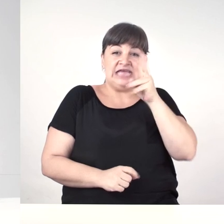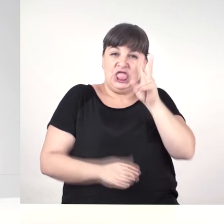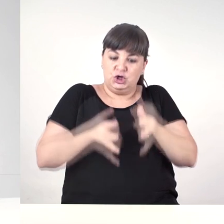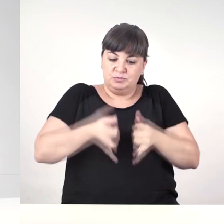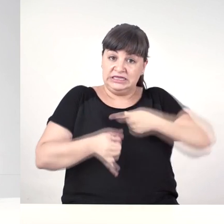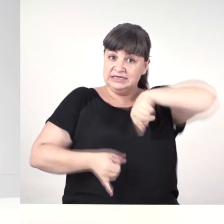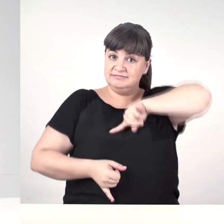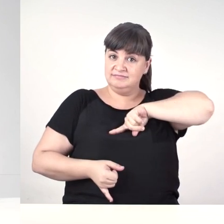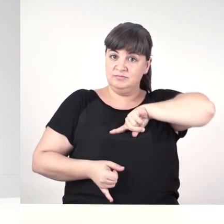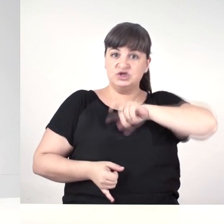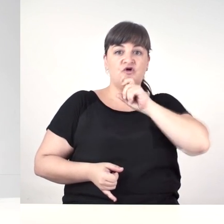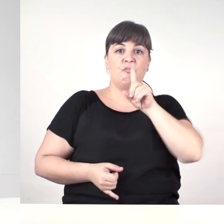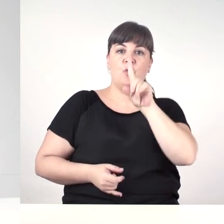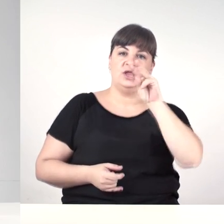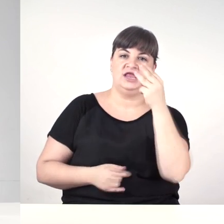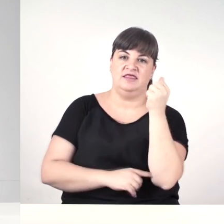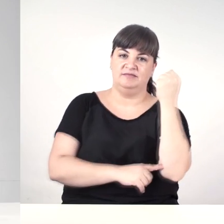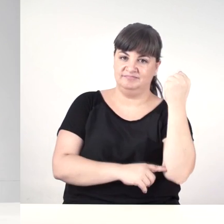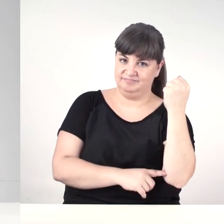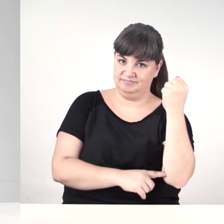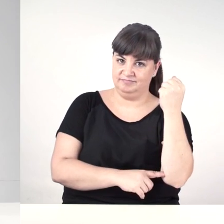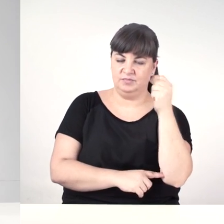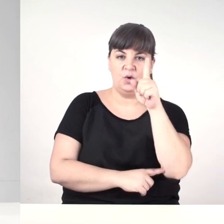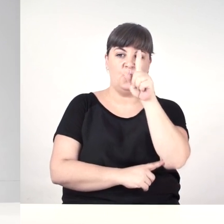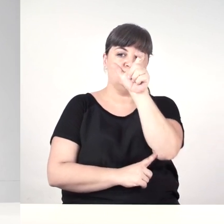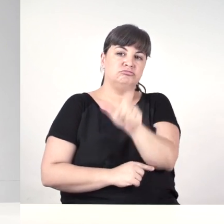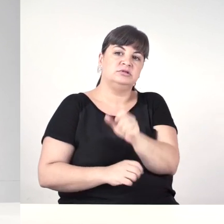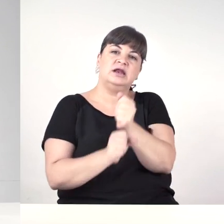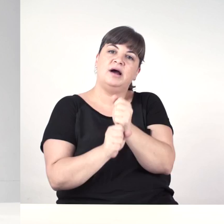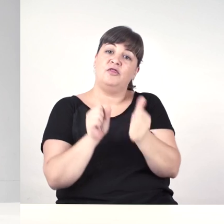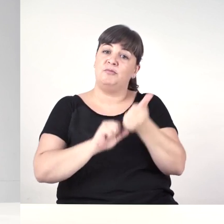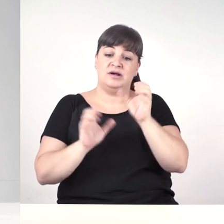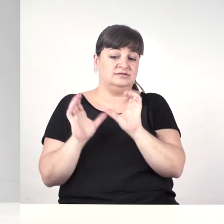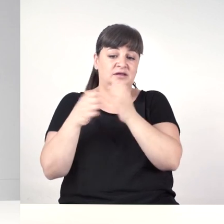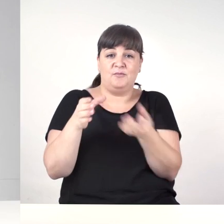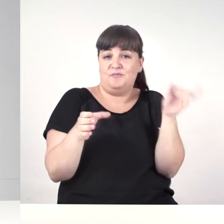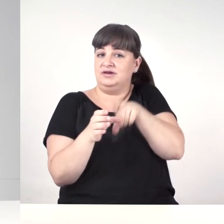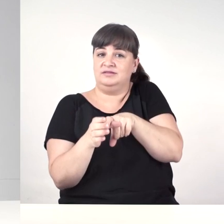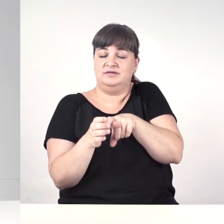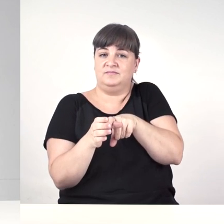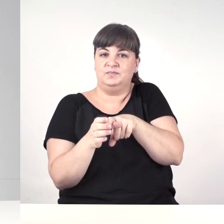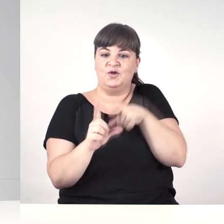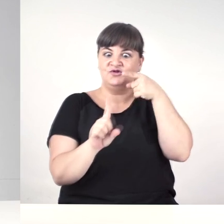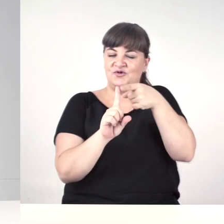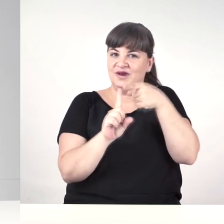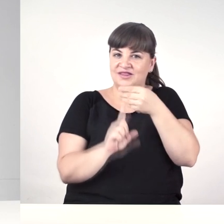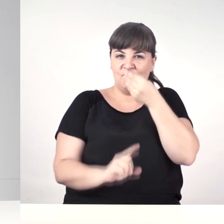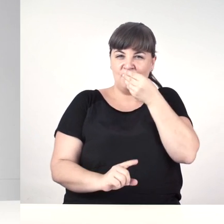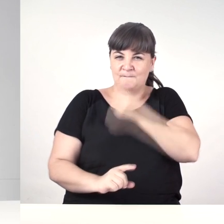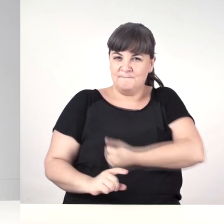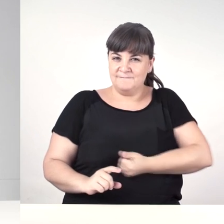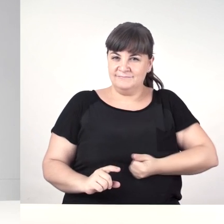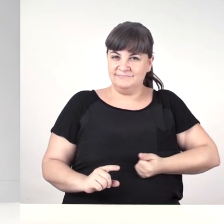si tenemos dos patas, pues una tercera. Un trabajador más que forma parte del equipo. Y sobre todo,